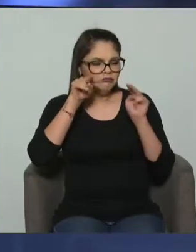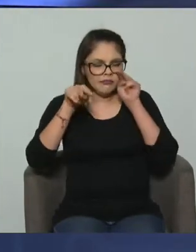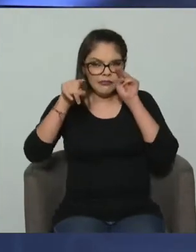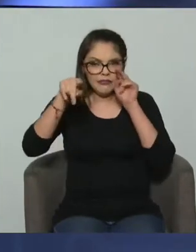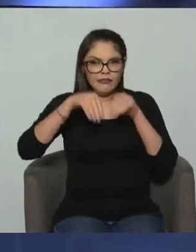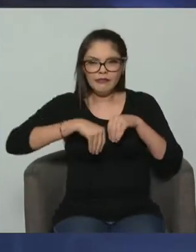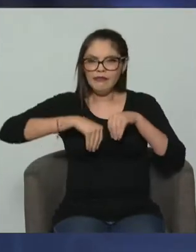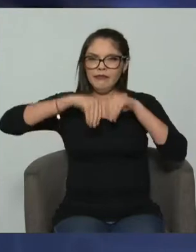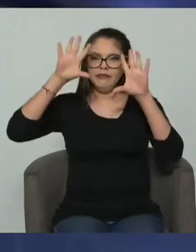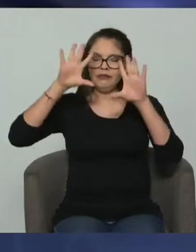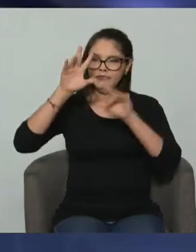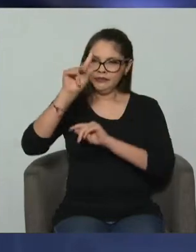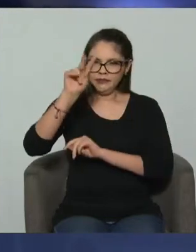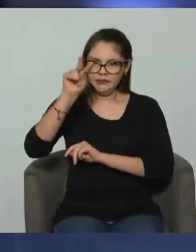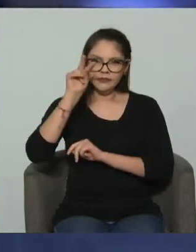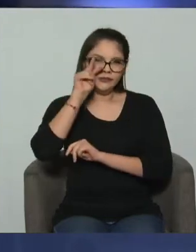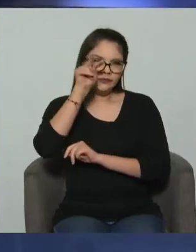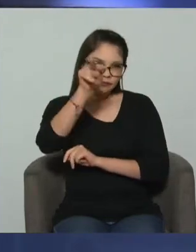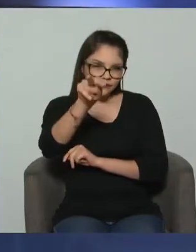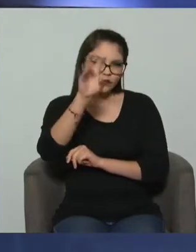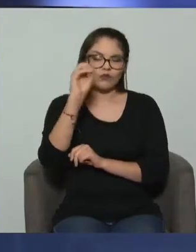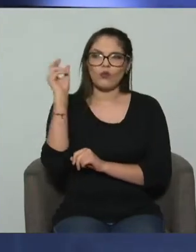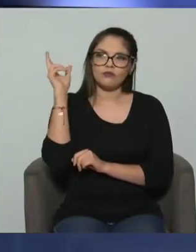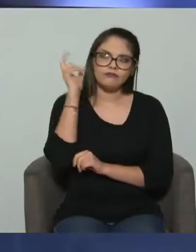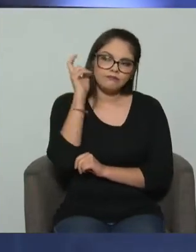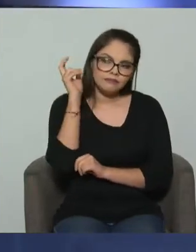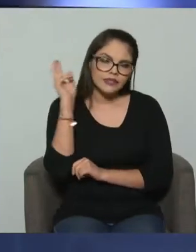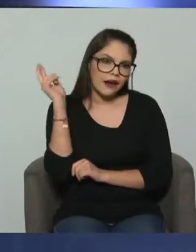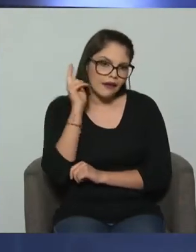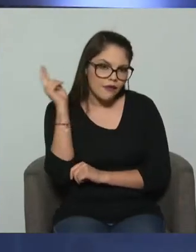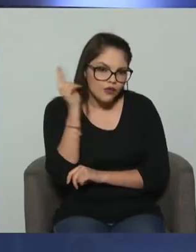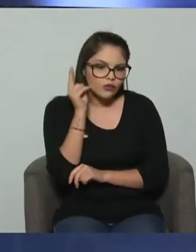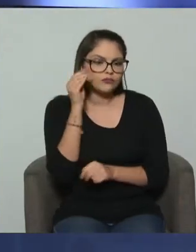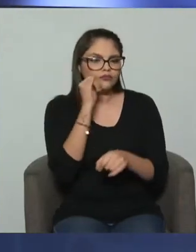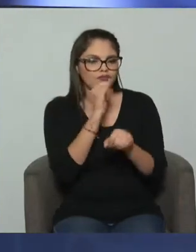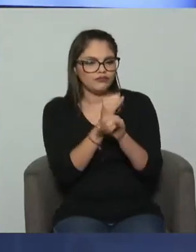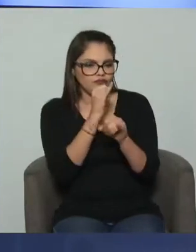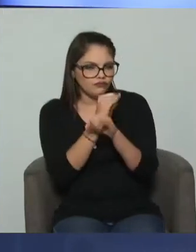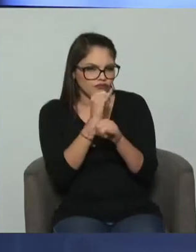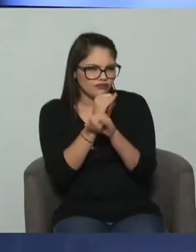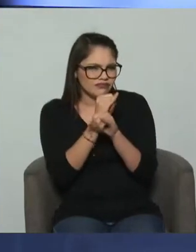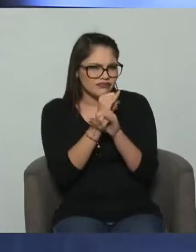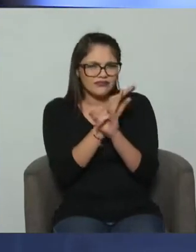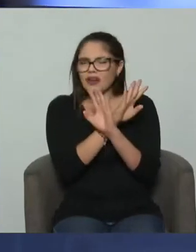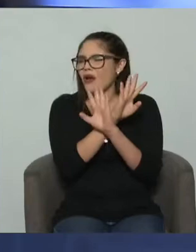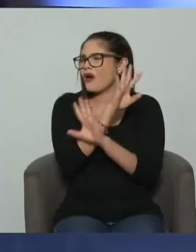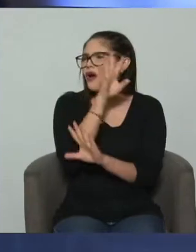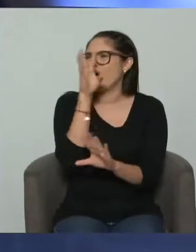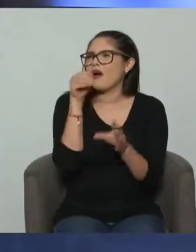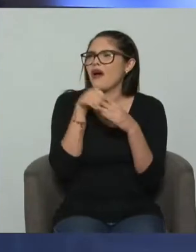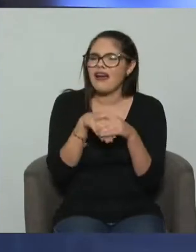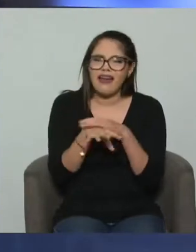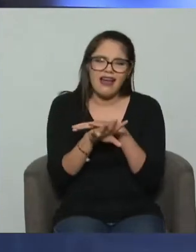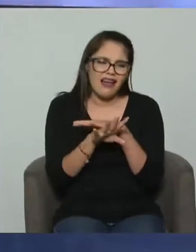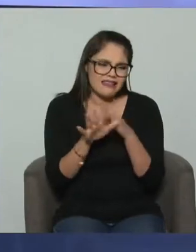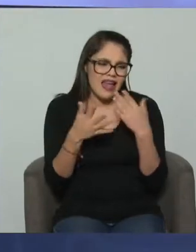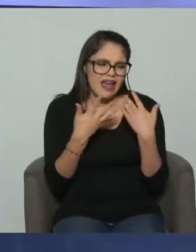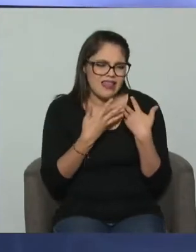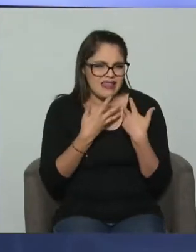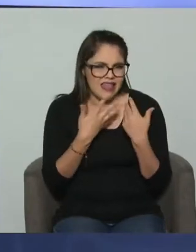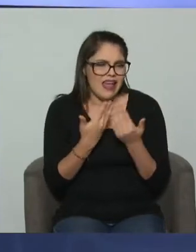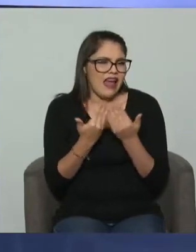adultos en nuestra mente al momento de adquirir esta arma y tenerla en nuestra casa y pues con la familia ahí, con los niños y las niñas,